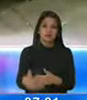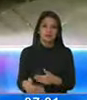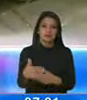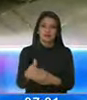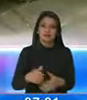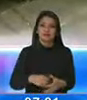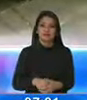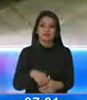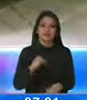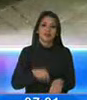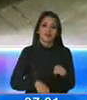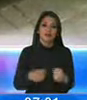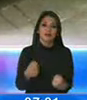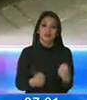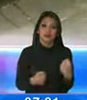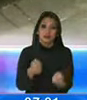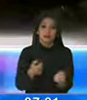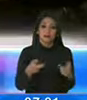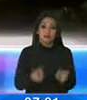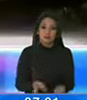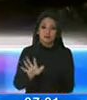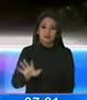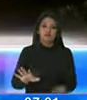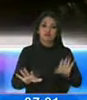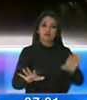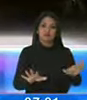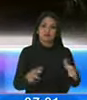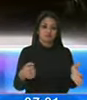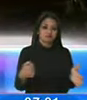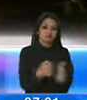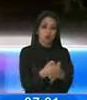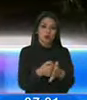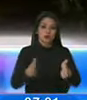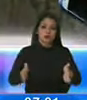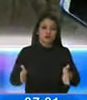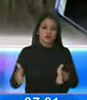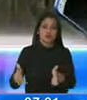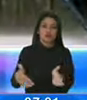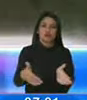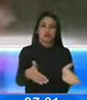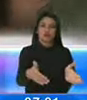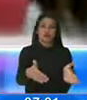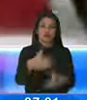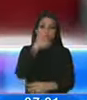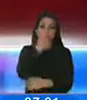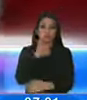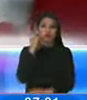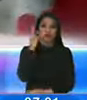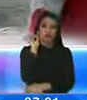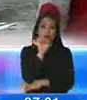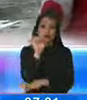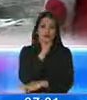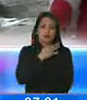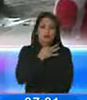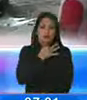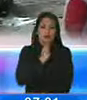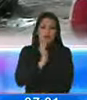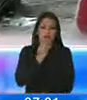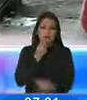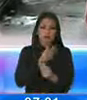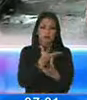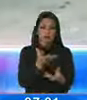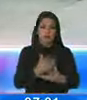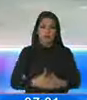daños menores, el vehículo también afectado quedó contra las vallas de protección. Su conductora, un poco nerviosa, relata